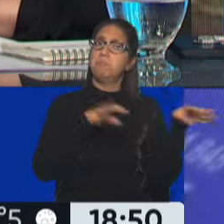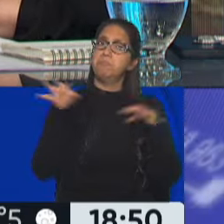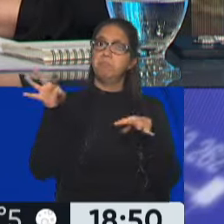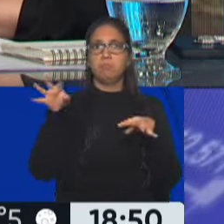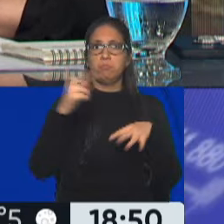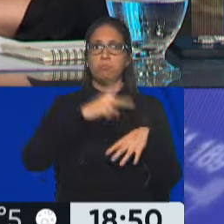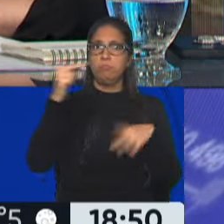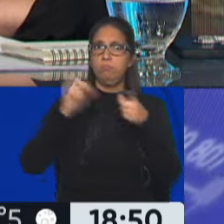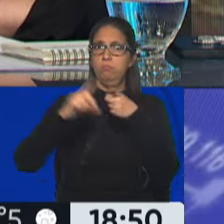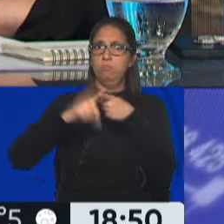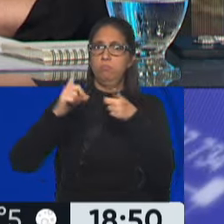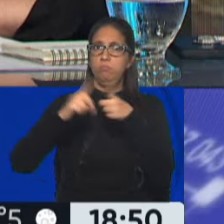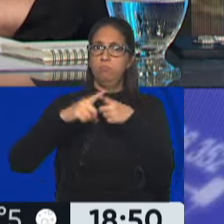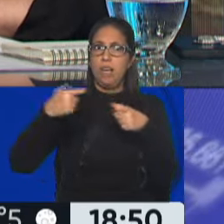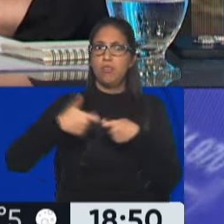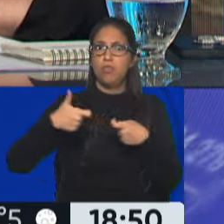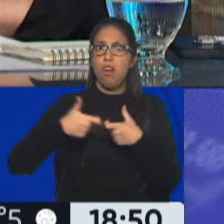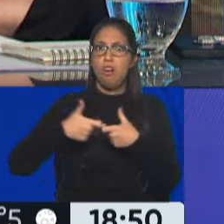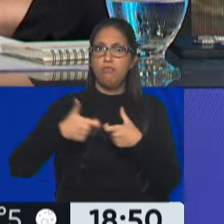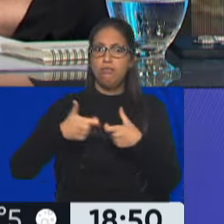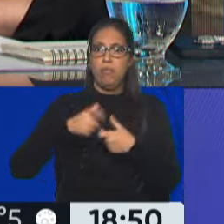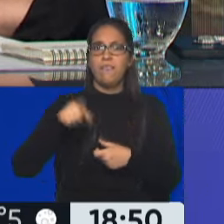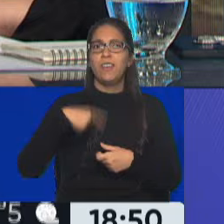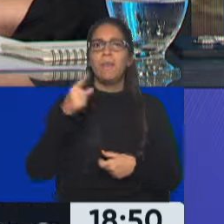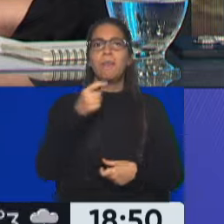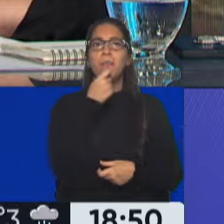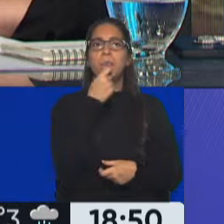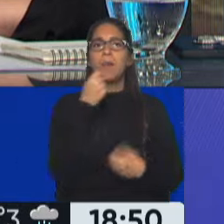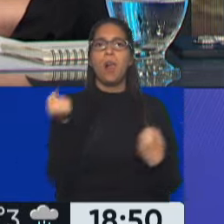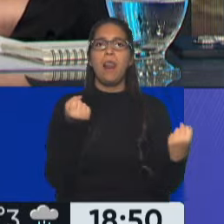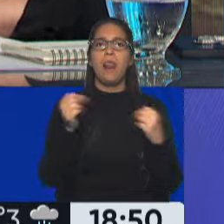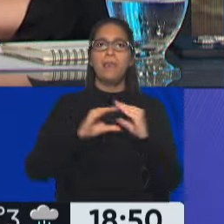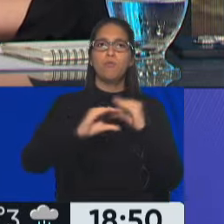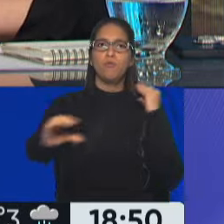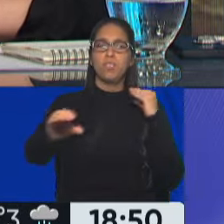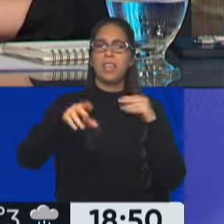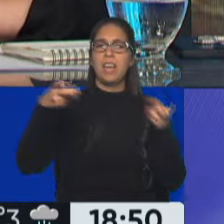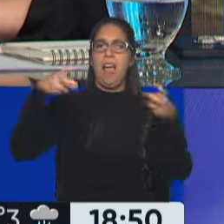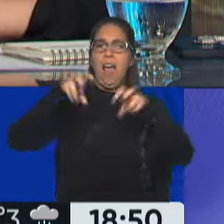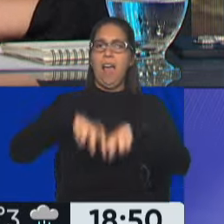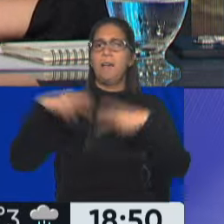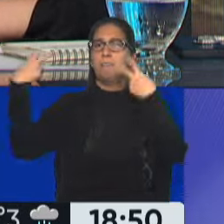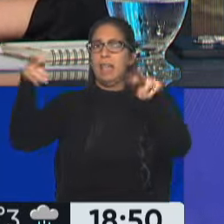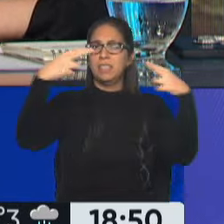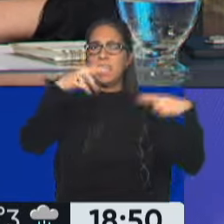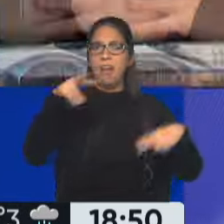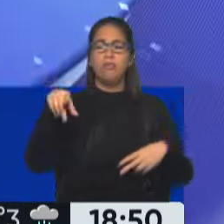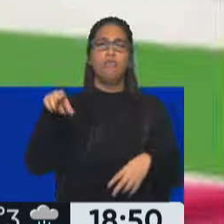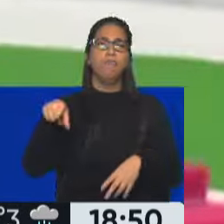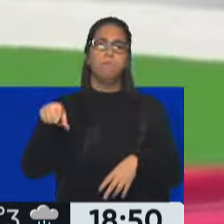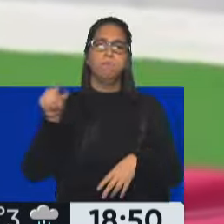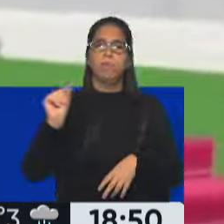que además Pablo también dejó algunos momentos de color, paseando los dos en la limusina, que se creía que también fue un momento de mayor